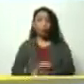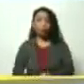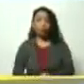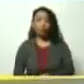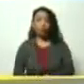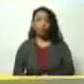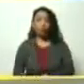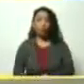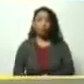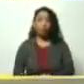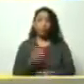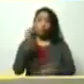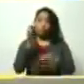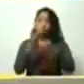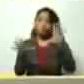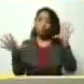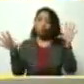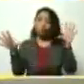lamentablemente